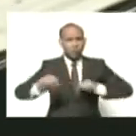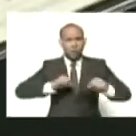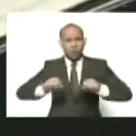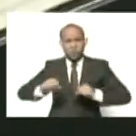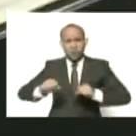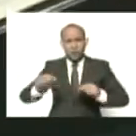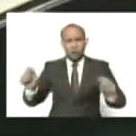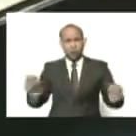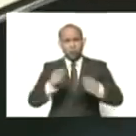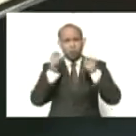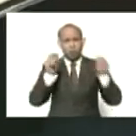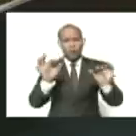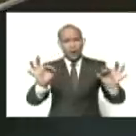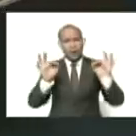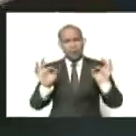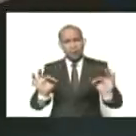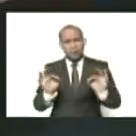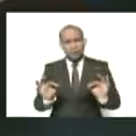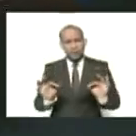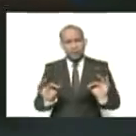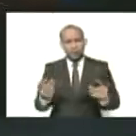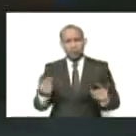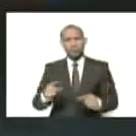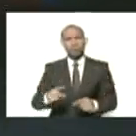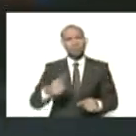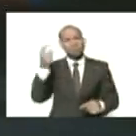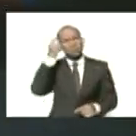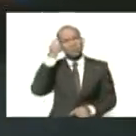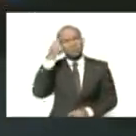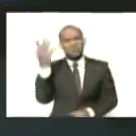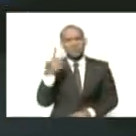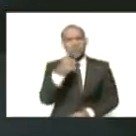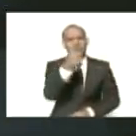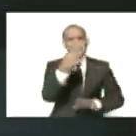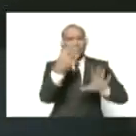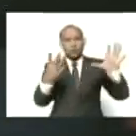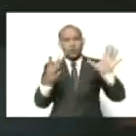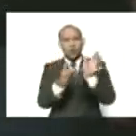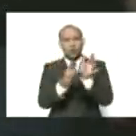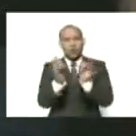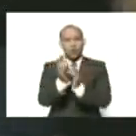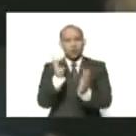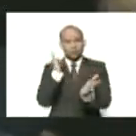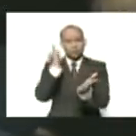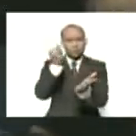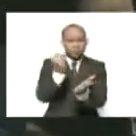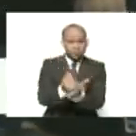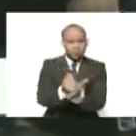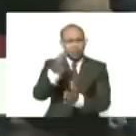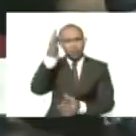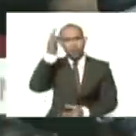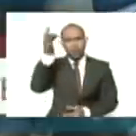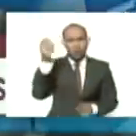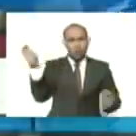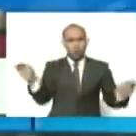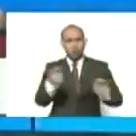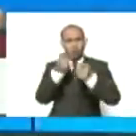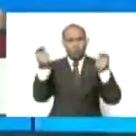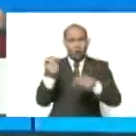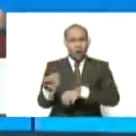específico para el 19 de abril. Instalar los consejos populares de